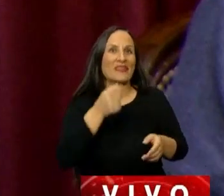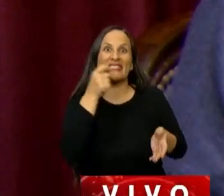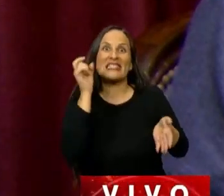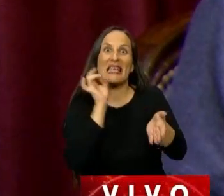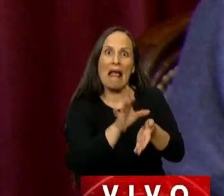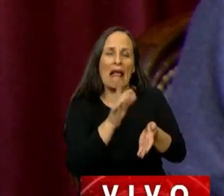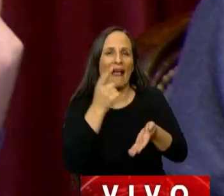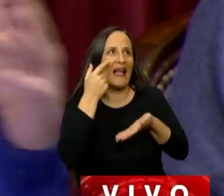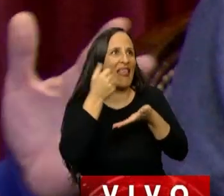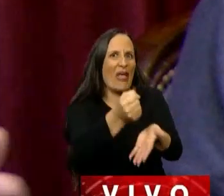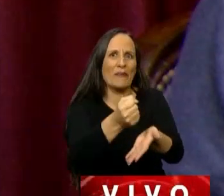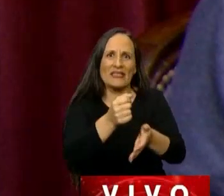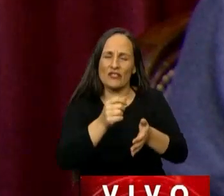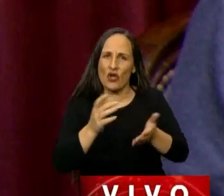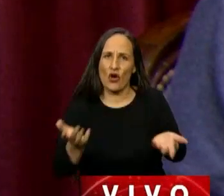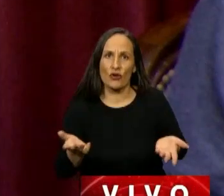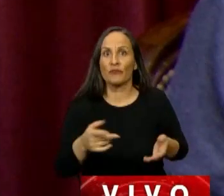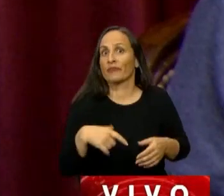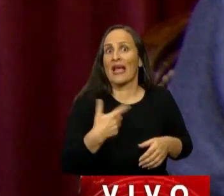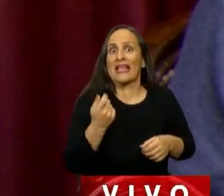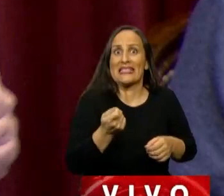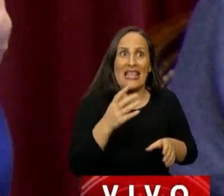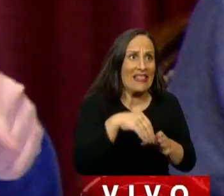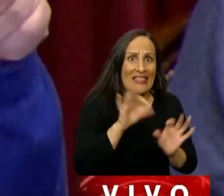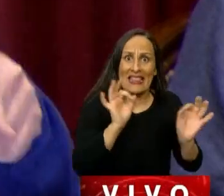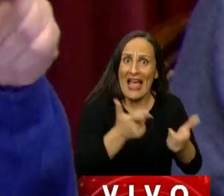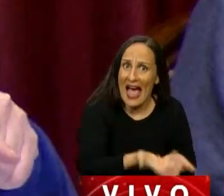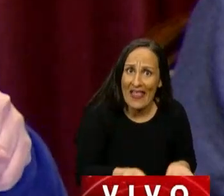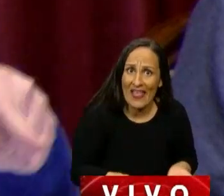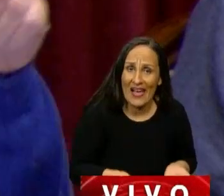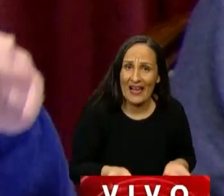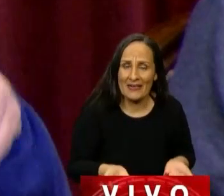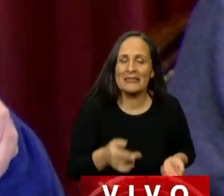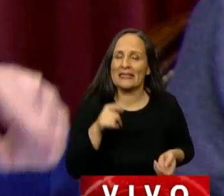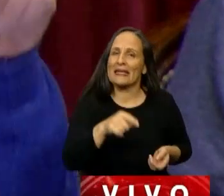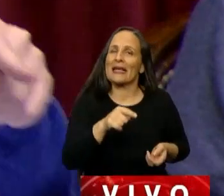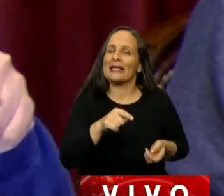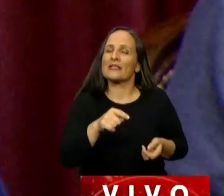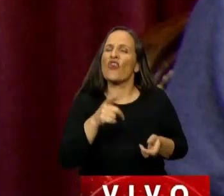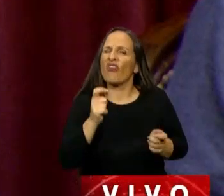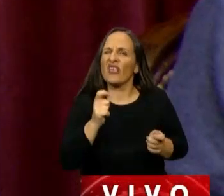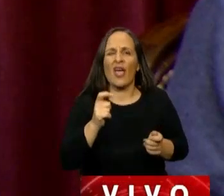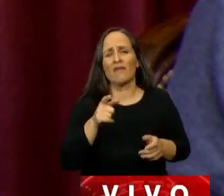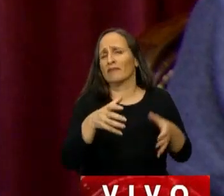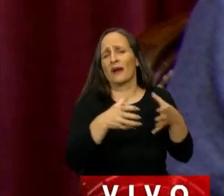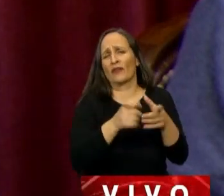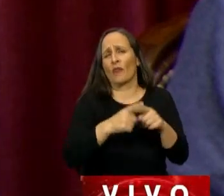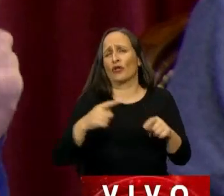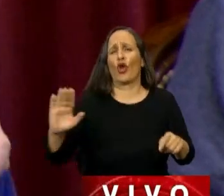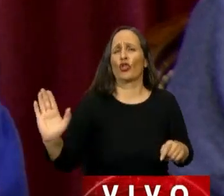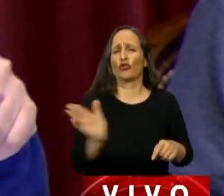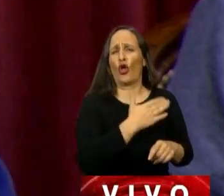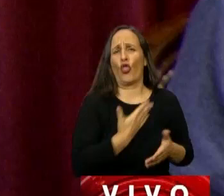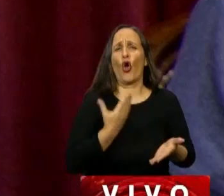indemnización, ni hablar de estar sindicalizados. Es decir, esa es la práctica que llevan adelante todas las fuerzas políticas